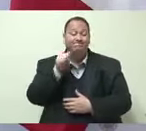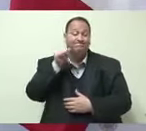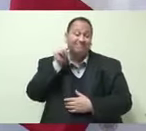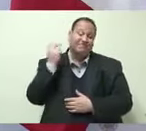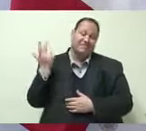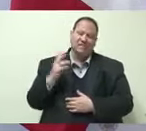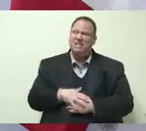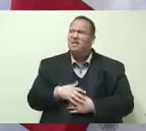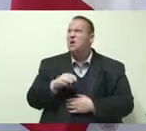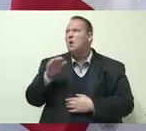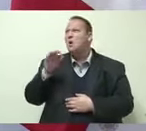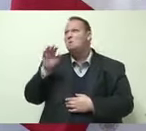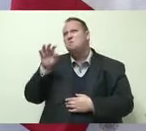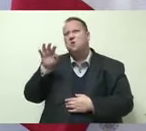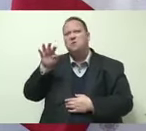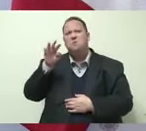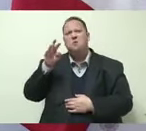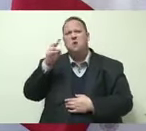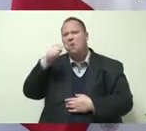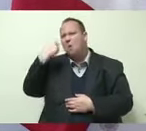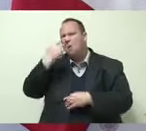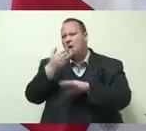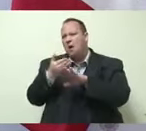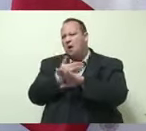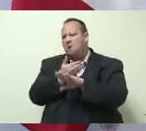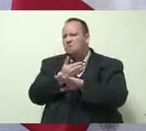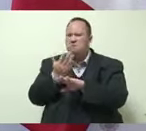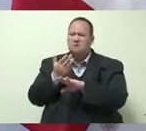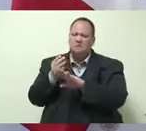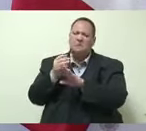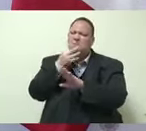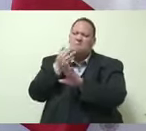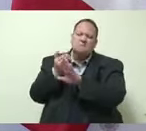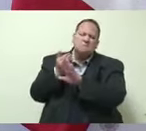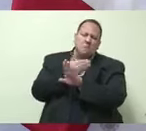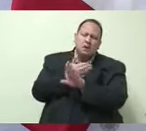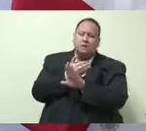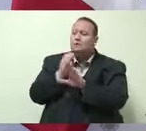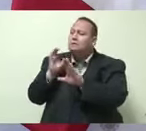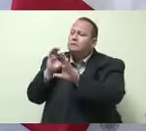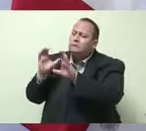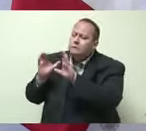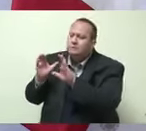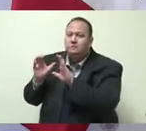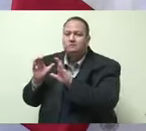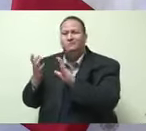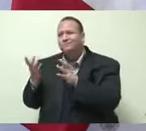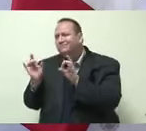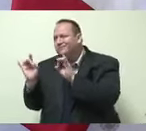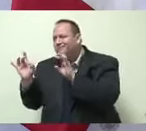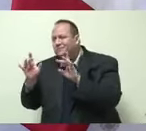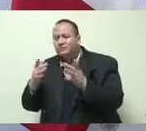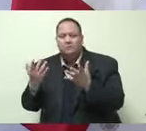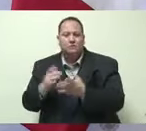Ayer, minutos antes de las 19 horas, por cuestiones de la telecomunicación y la calidad de la misma,